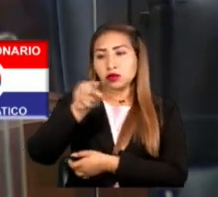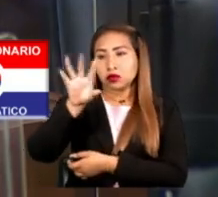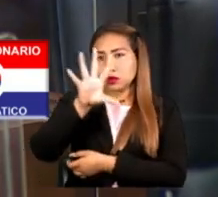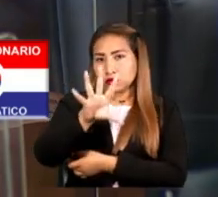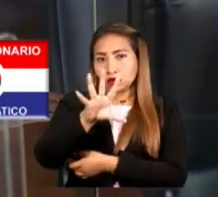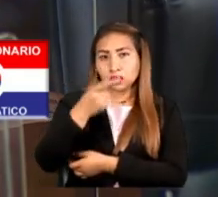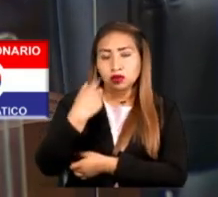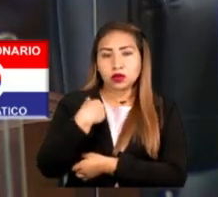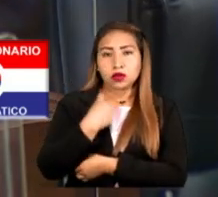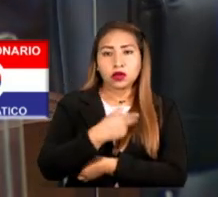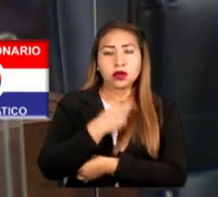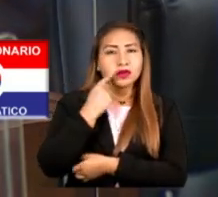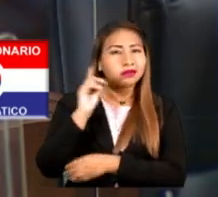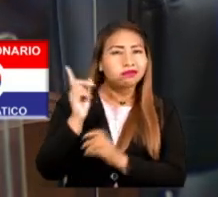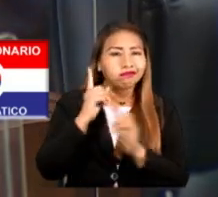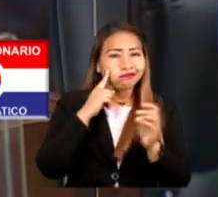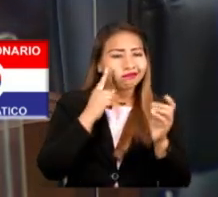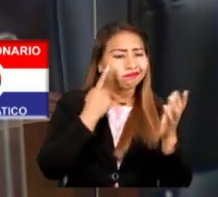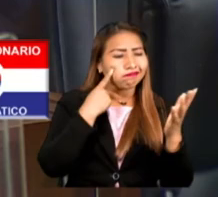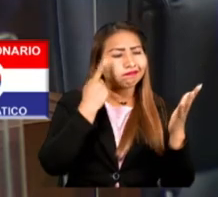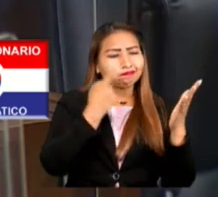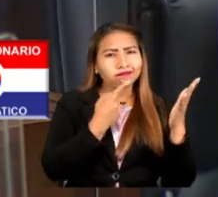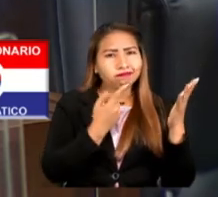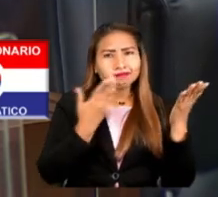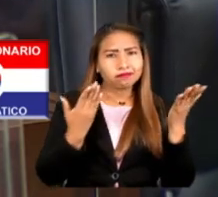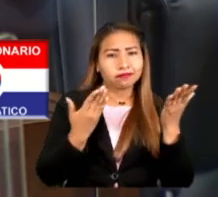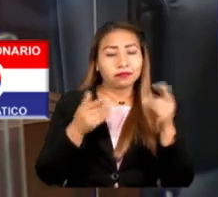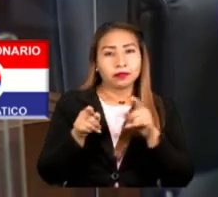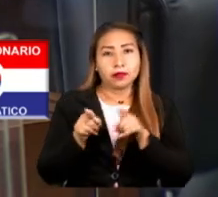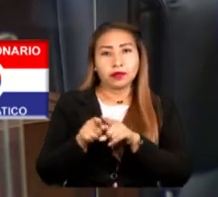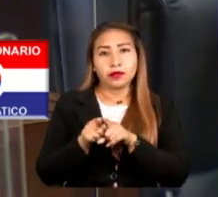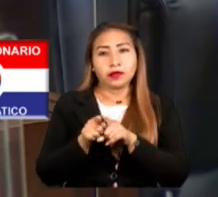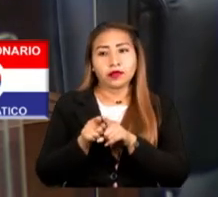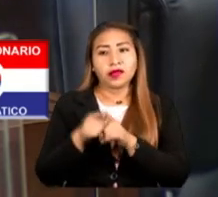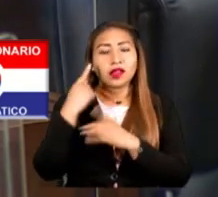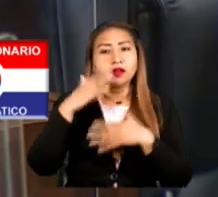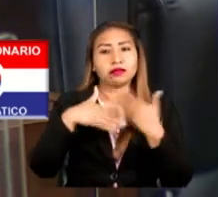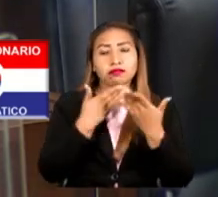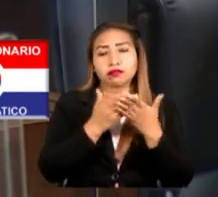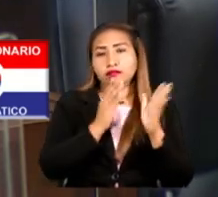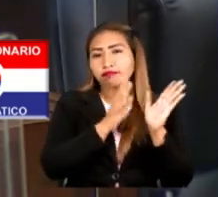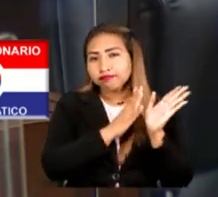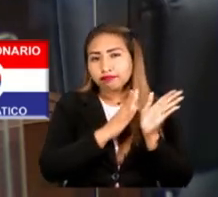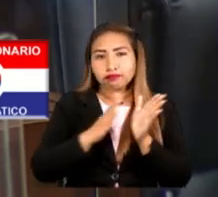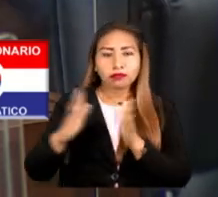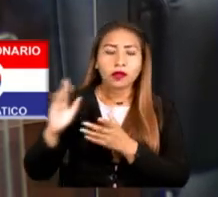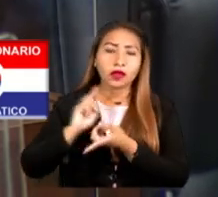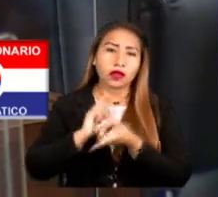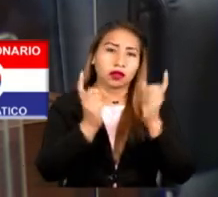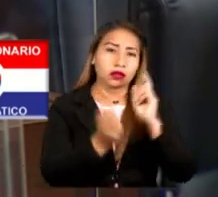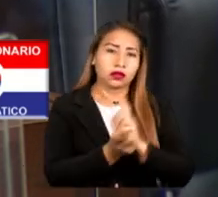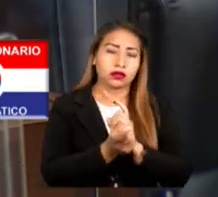donde hay modelos que pueden estructurarse y convertirse